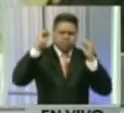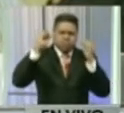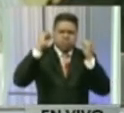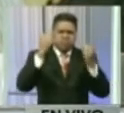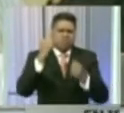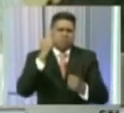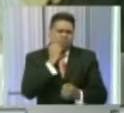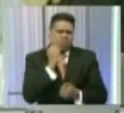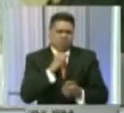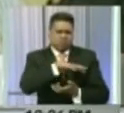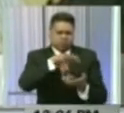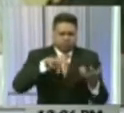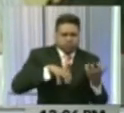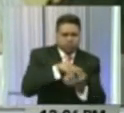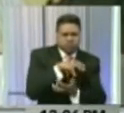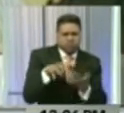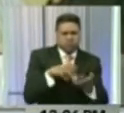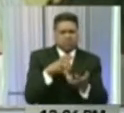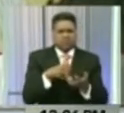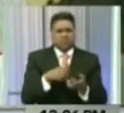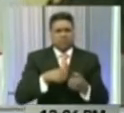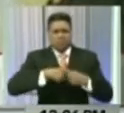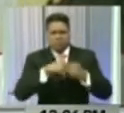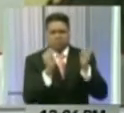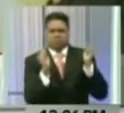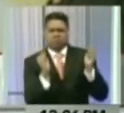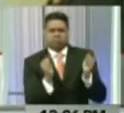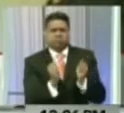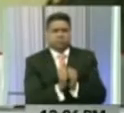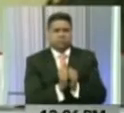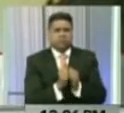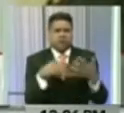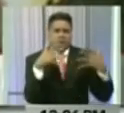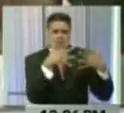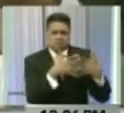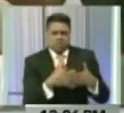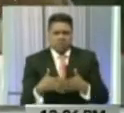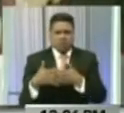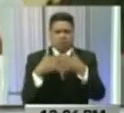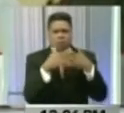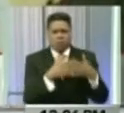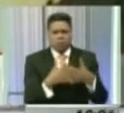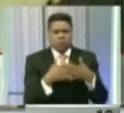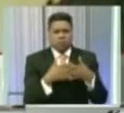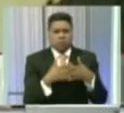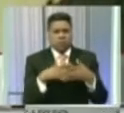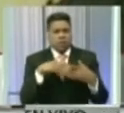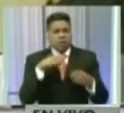la desestabilización. El imperio ha actuado